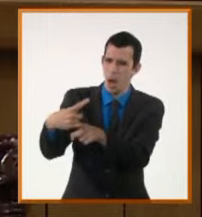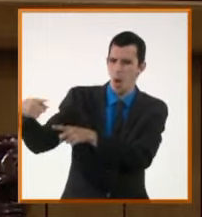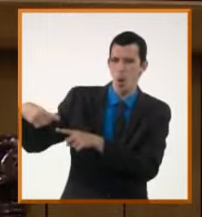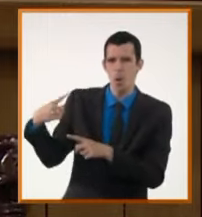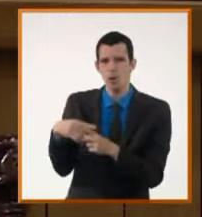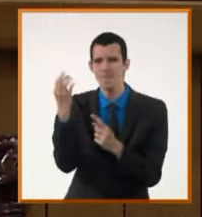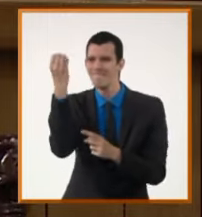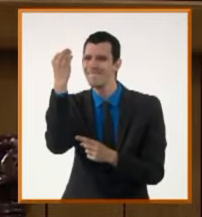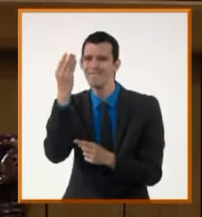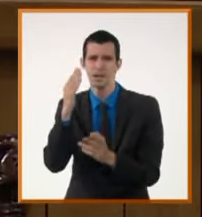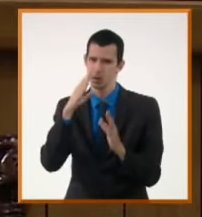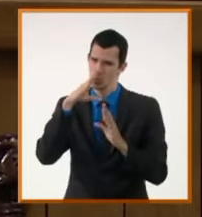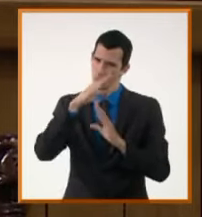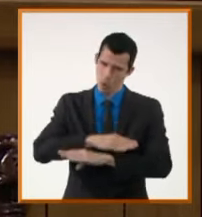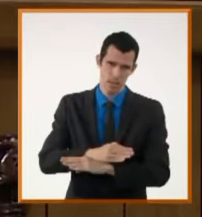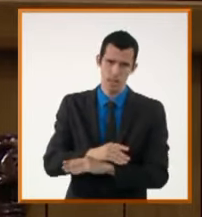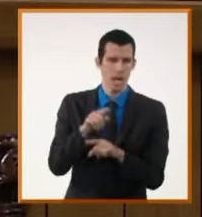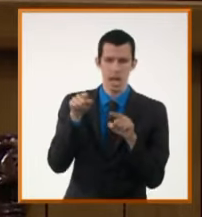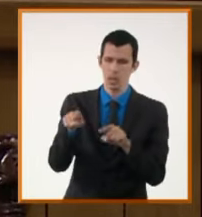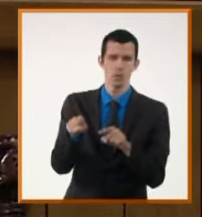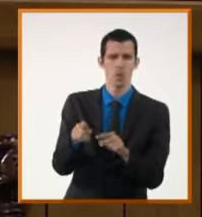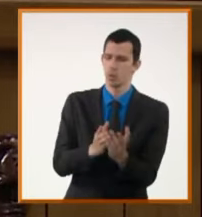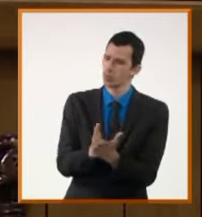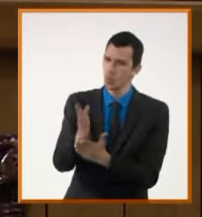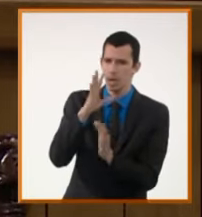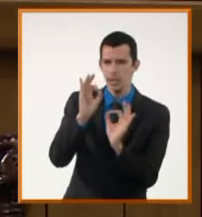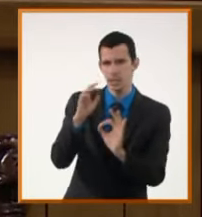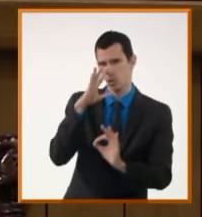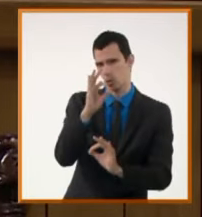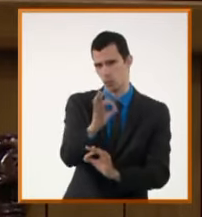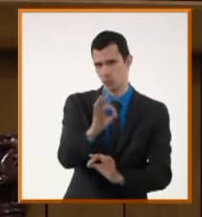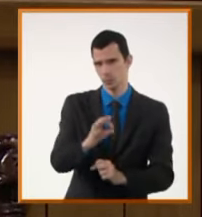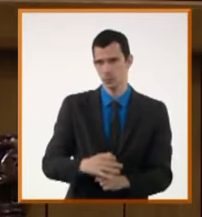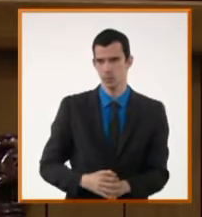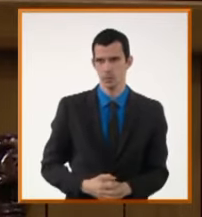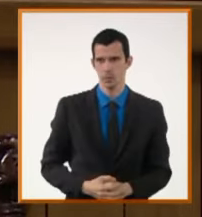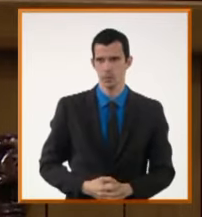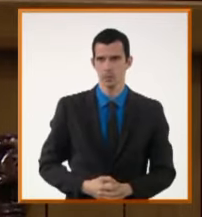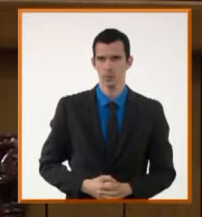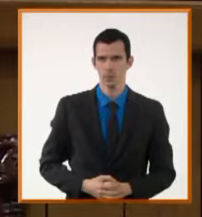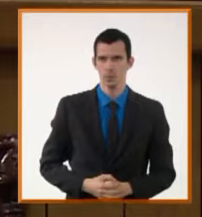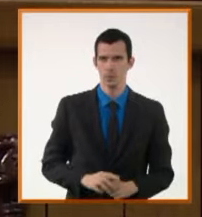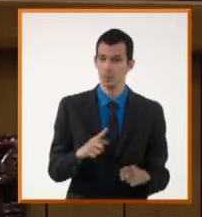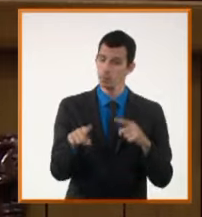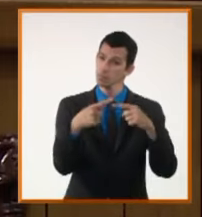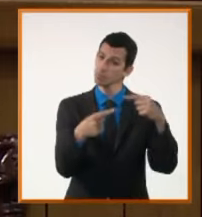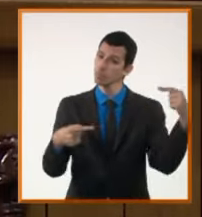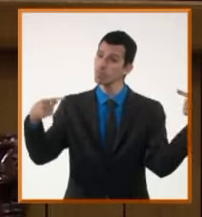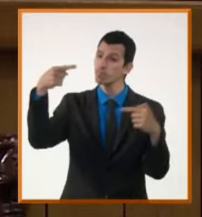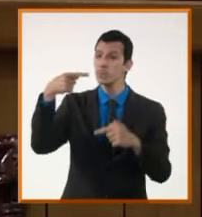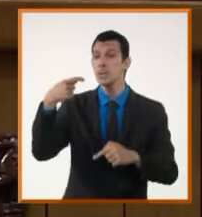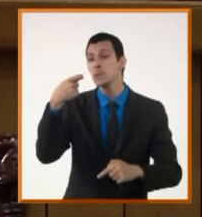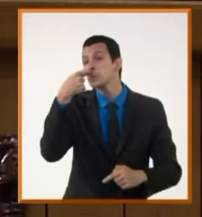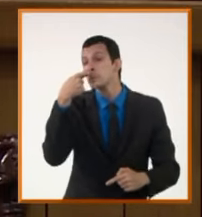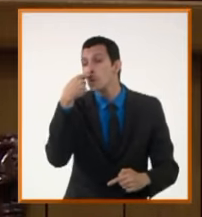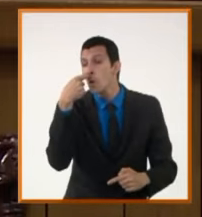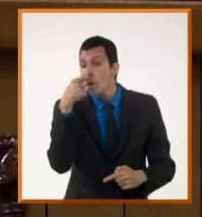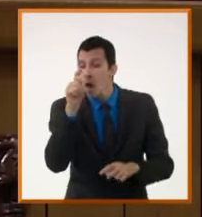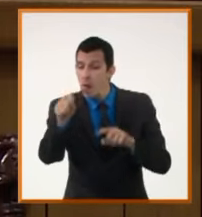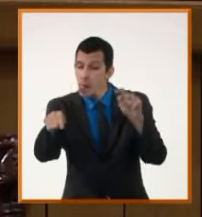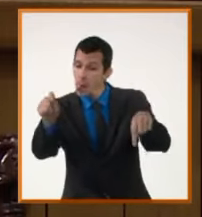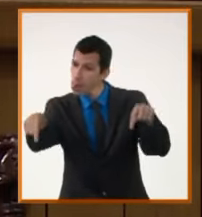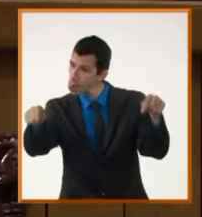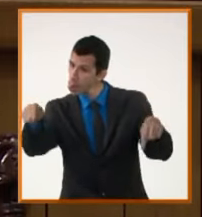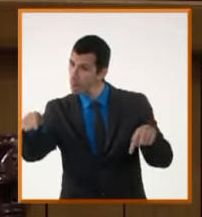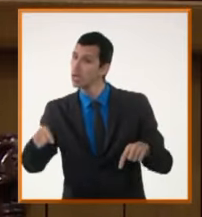tenemos que estudiar estas cosas y sobre todo también el enfrentamiento a las drogas. El enemigo sigue buscando nuevas formas para